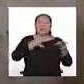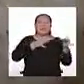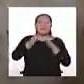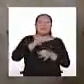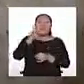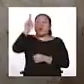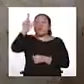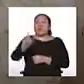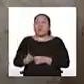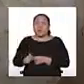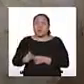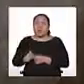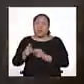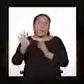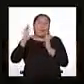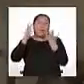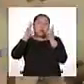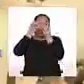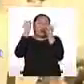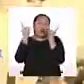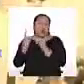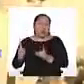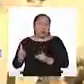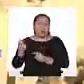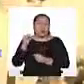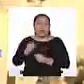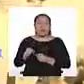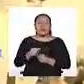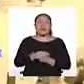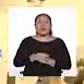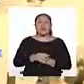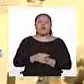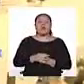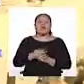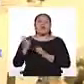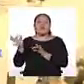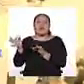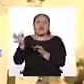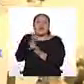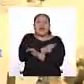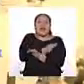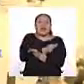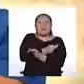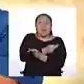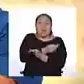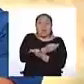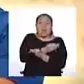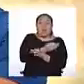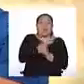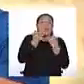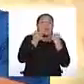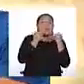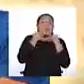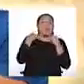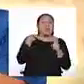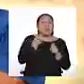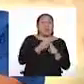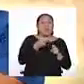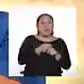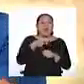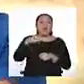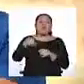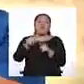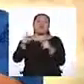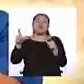mítico. Y eso en el lenguaje castellanizado comienza a referirse al